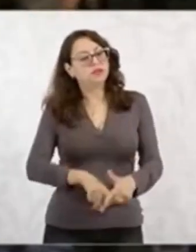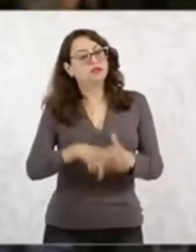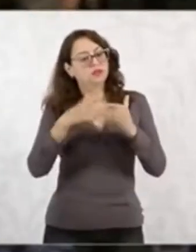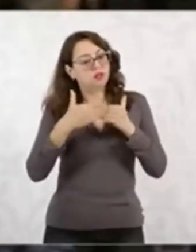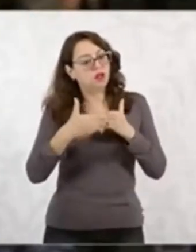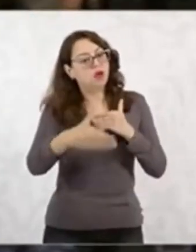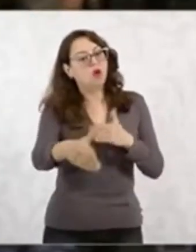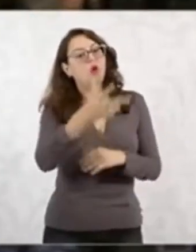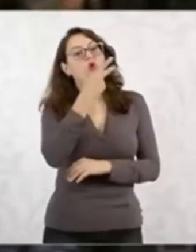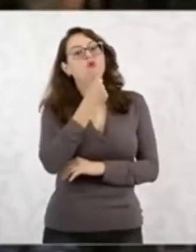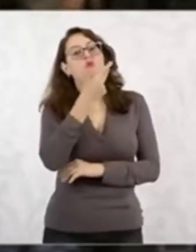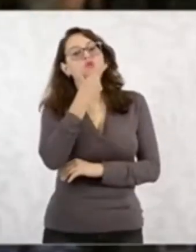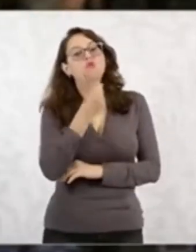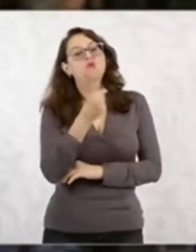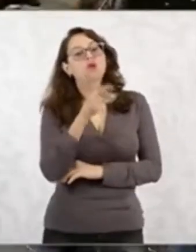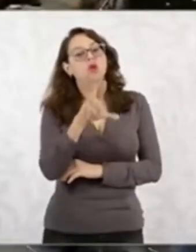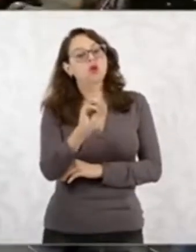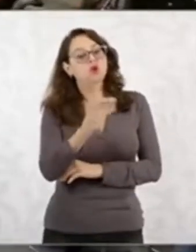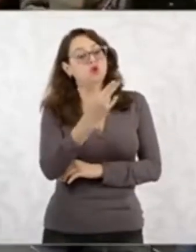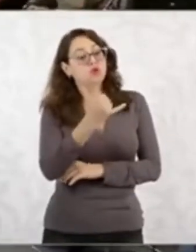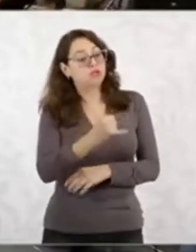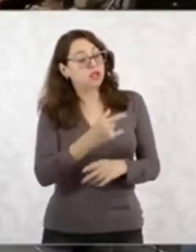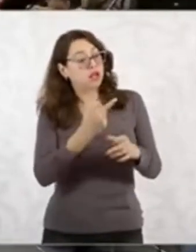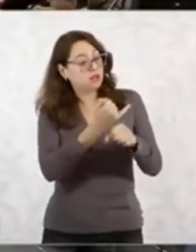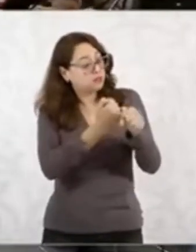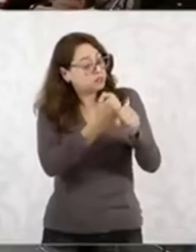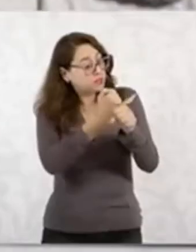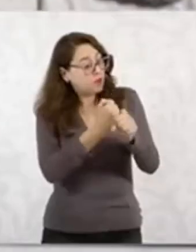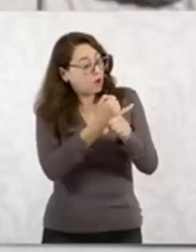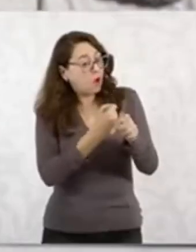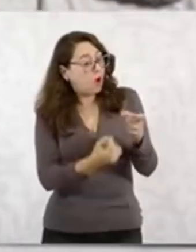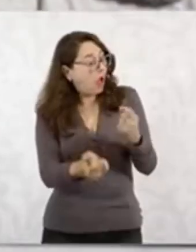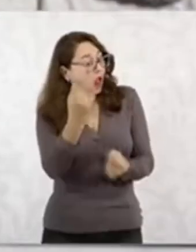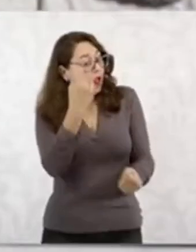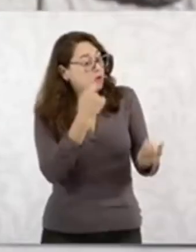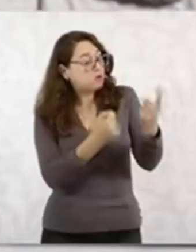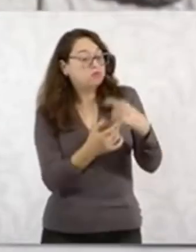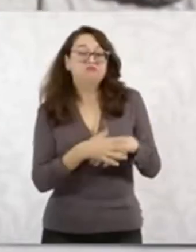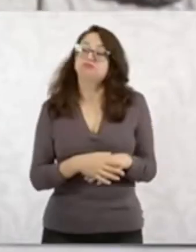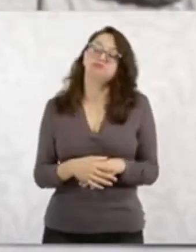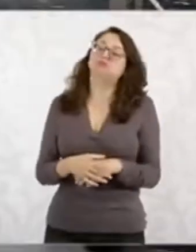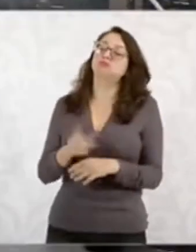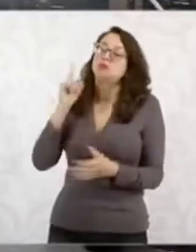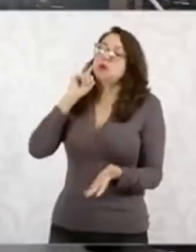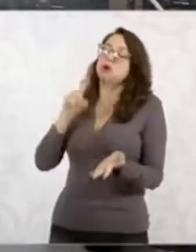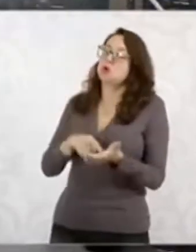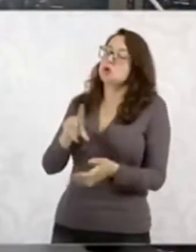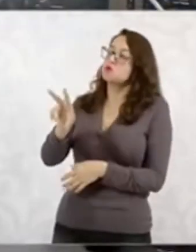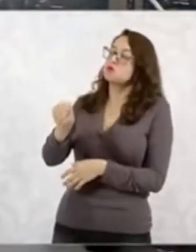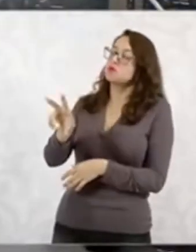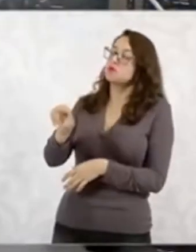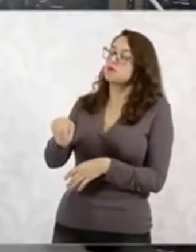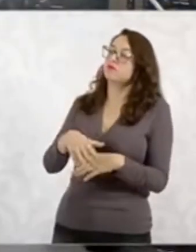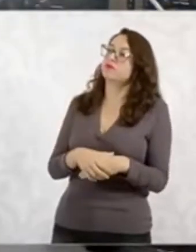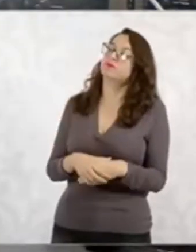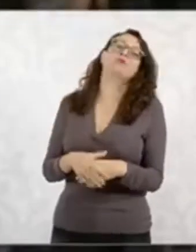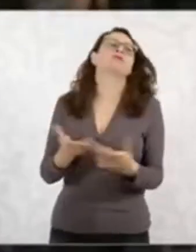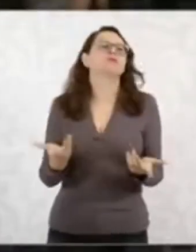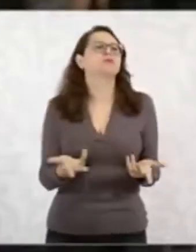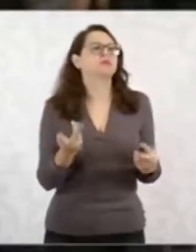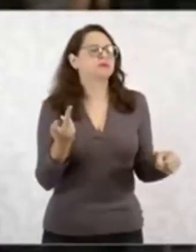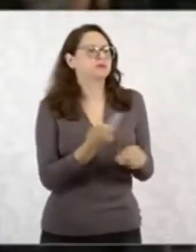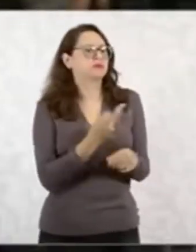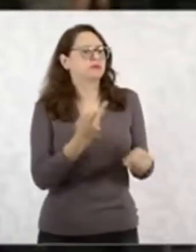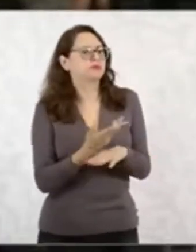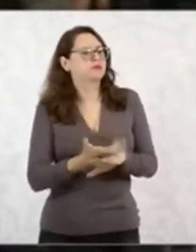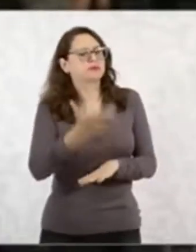Rubén Rocha Moya. No que yo tenga No. conocimiento. Ok, y quisiera preguntarle por qué pues no se hizo, dado que había pues